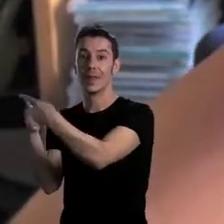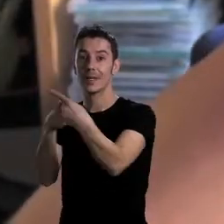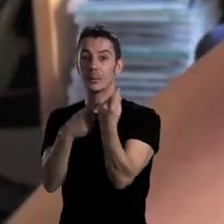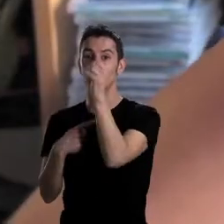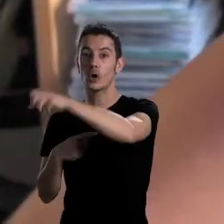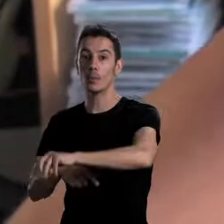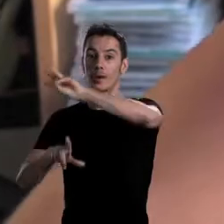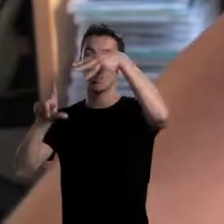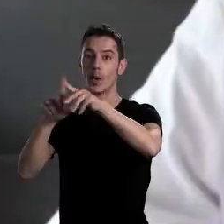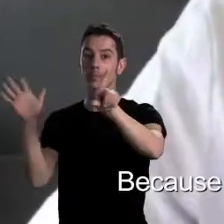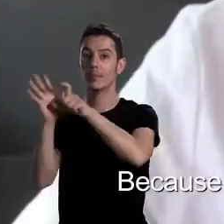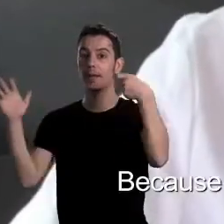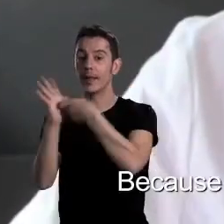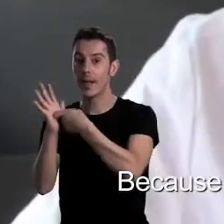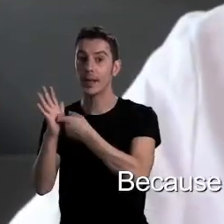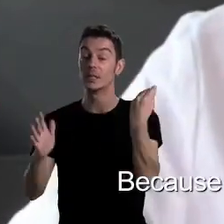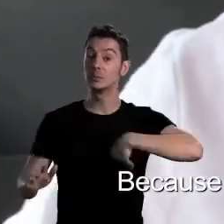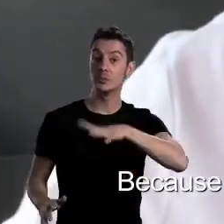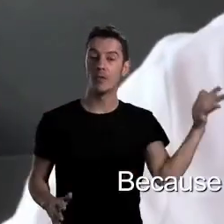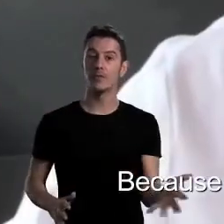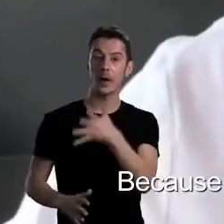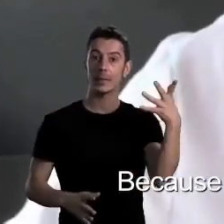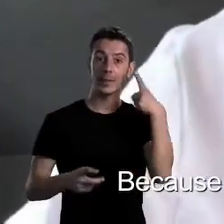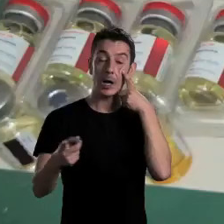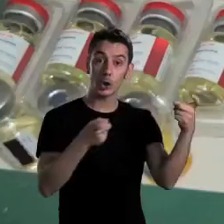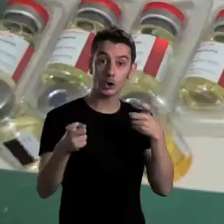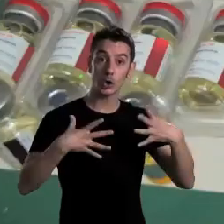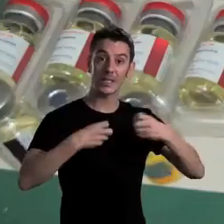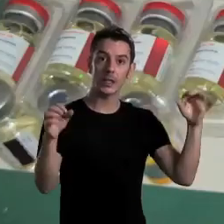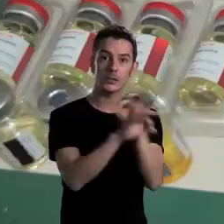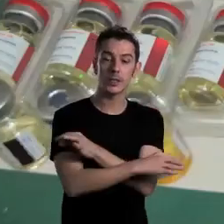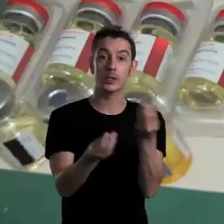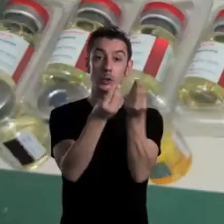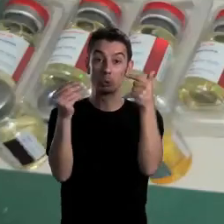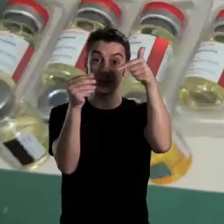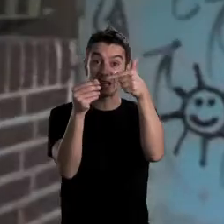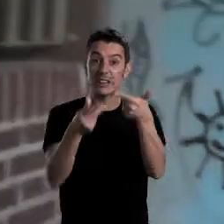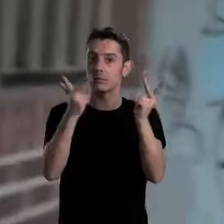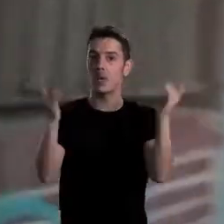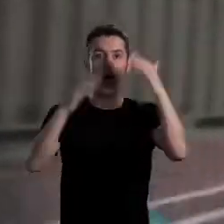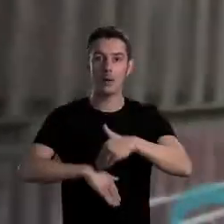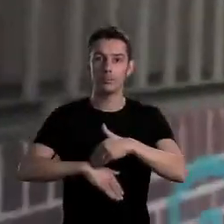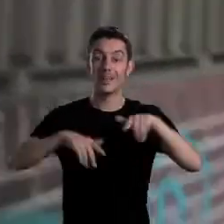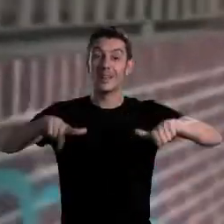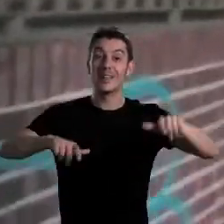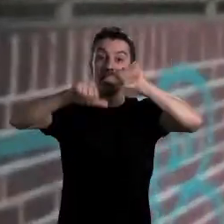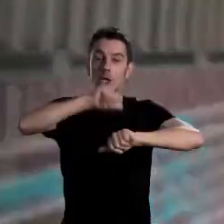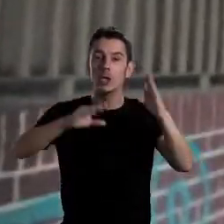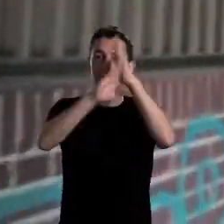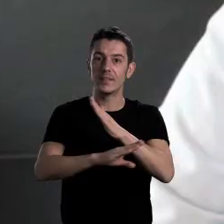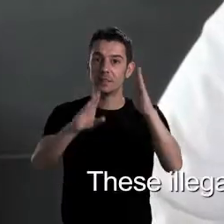ilegales. Porque se fabrican sin ningún control sanitario, con sustancias no autorizadas, en laboratorios